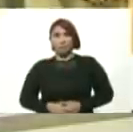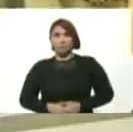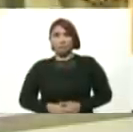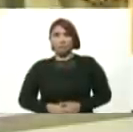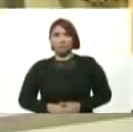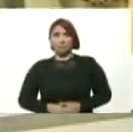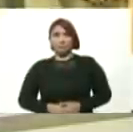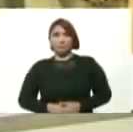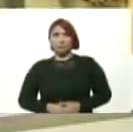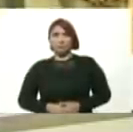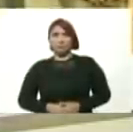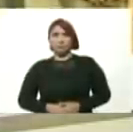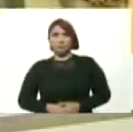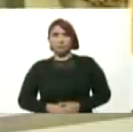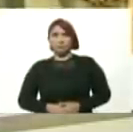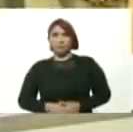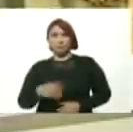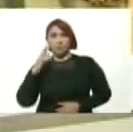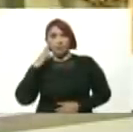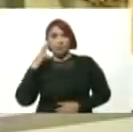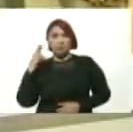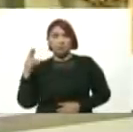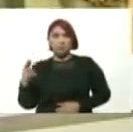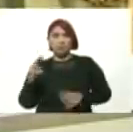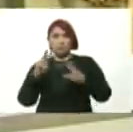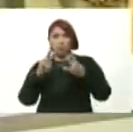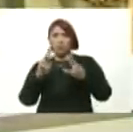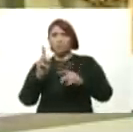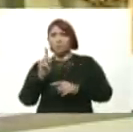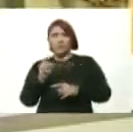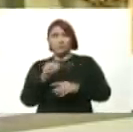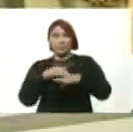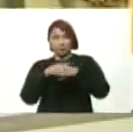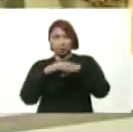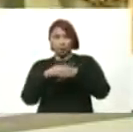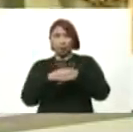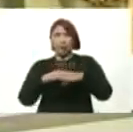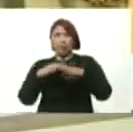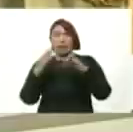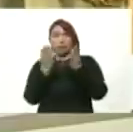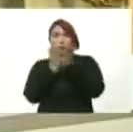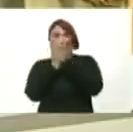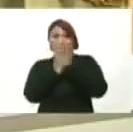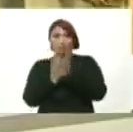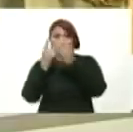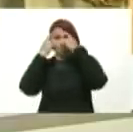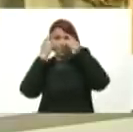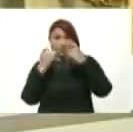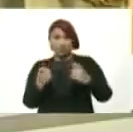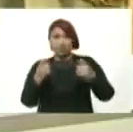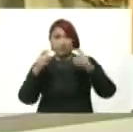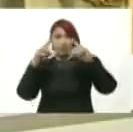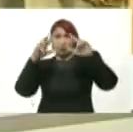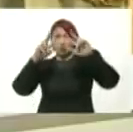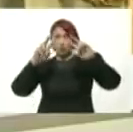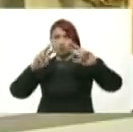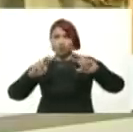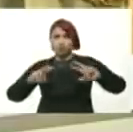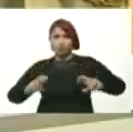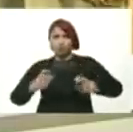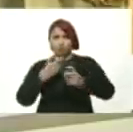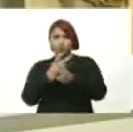estudiante de radio imagenología a todos invitados invitadas especiales acá en el salón ayacucho del